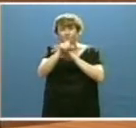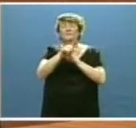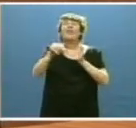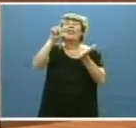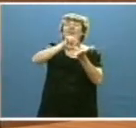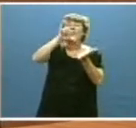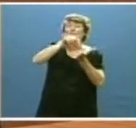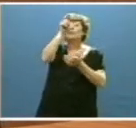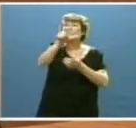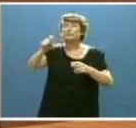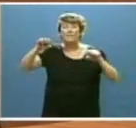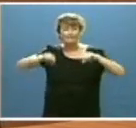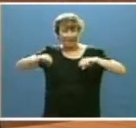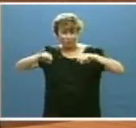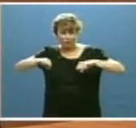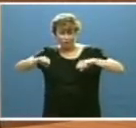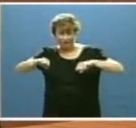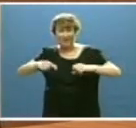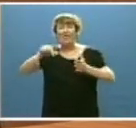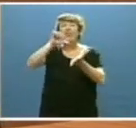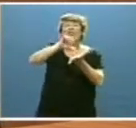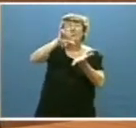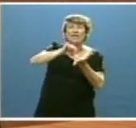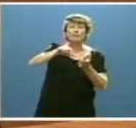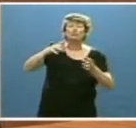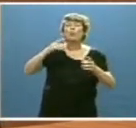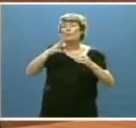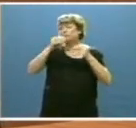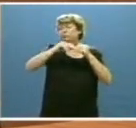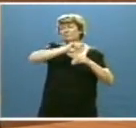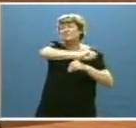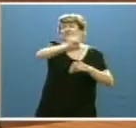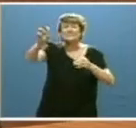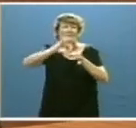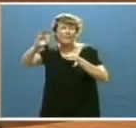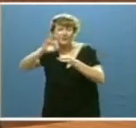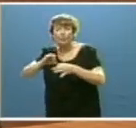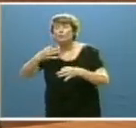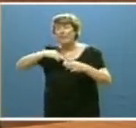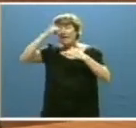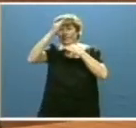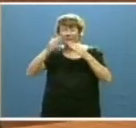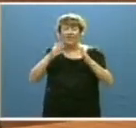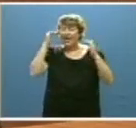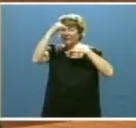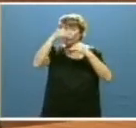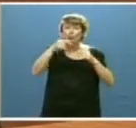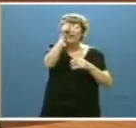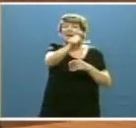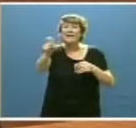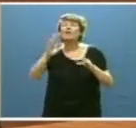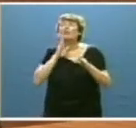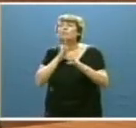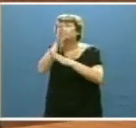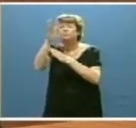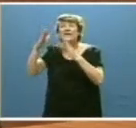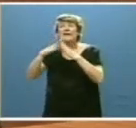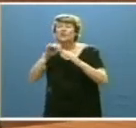de personas mayores en centros multiservicios capaces también de atender a la población en su propio domicilio